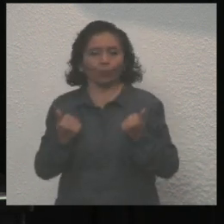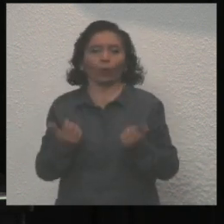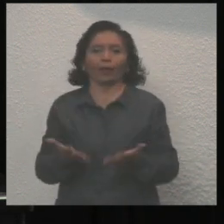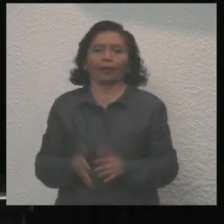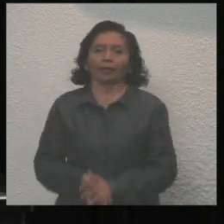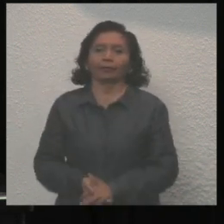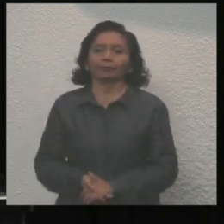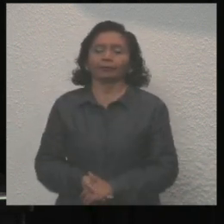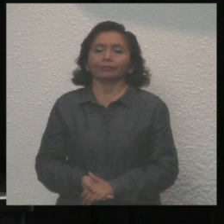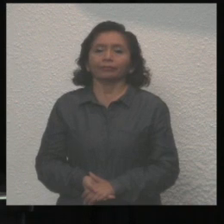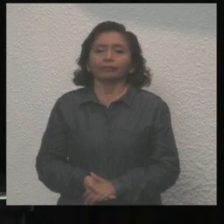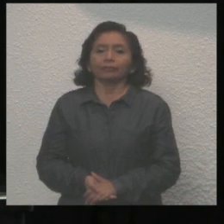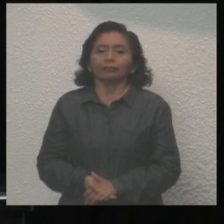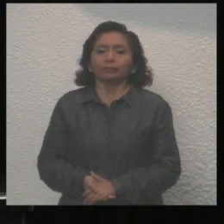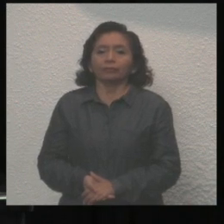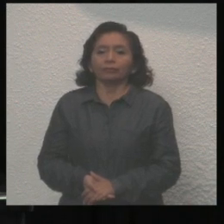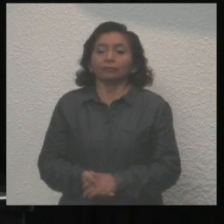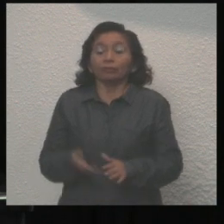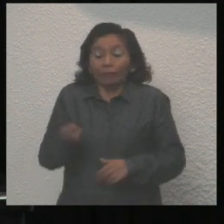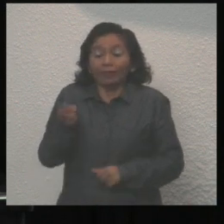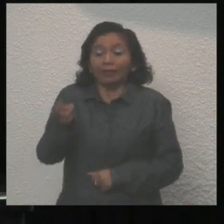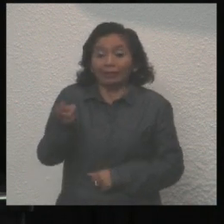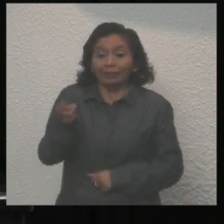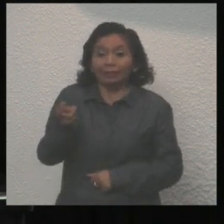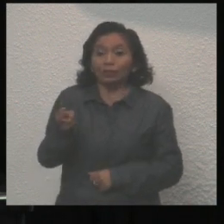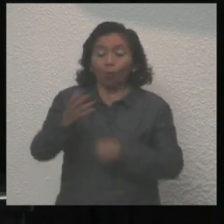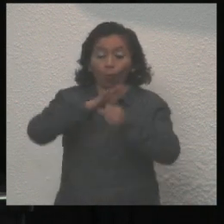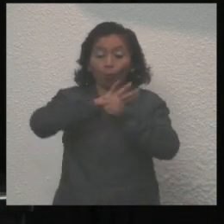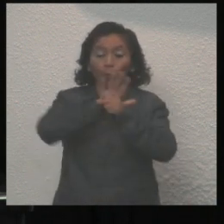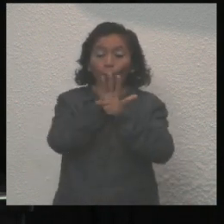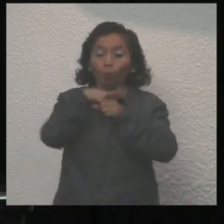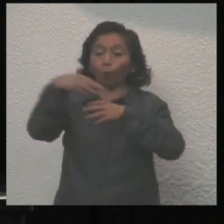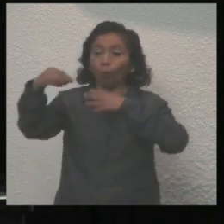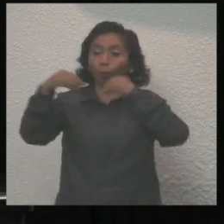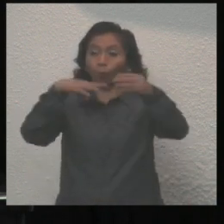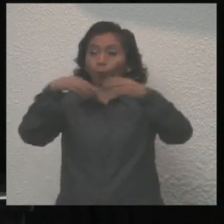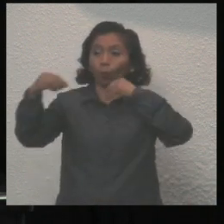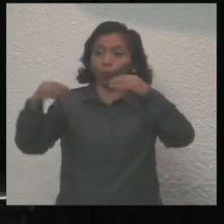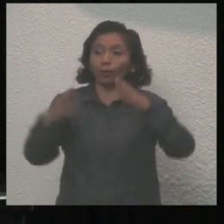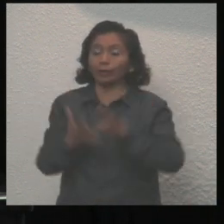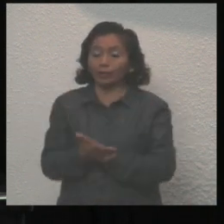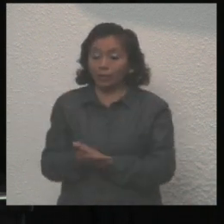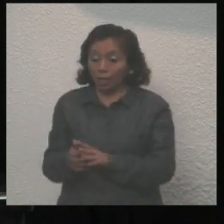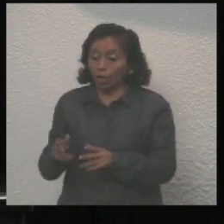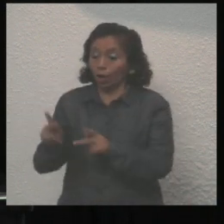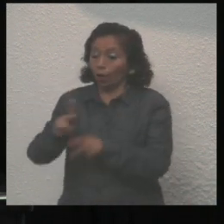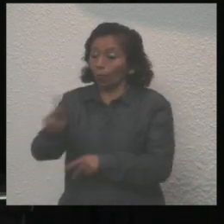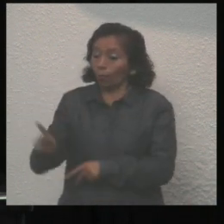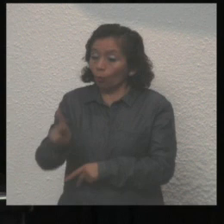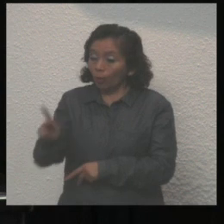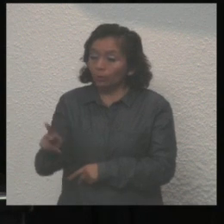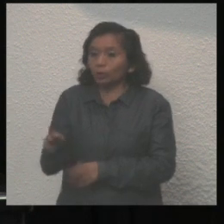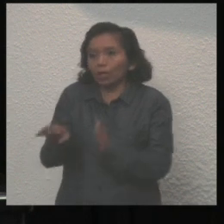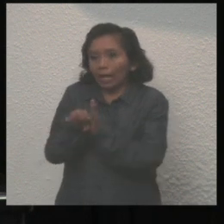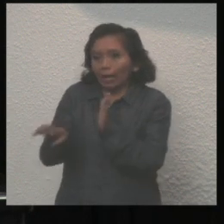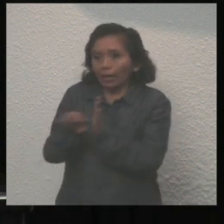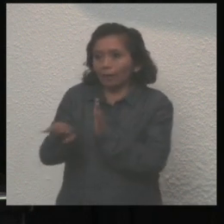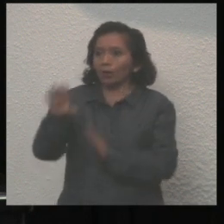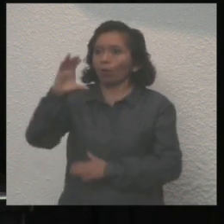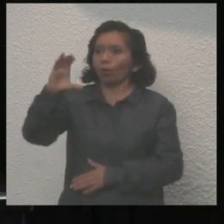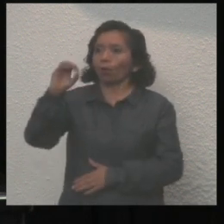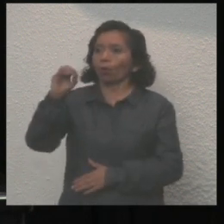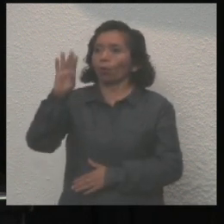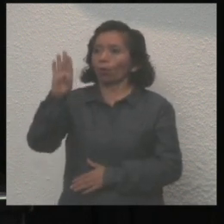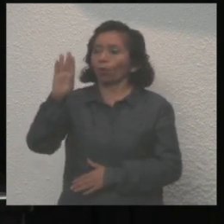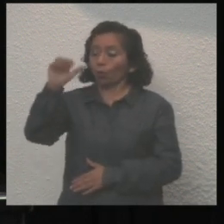y soberanía alimentaria. En el marco de la pandemia, según reporte de comunidades como la de Cobá, hasta